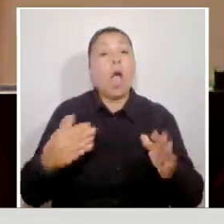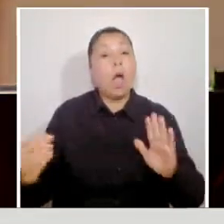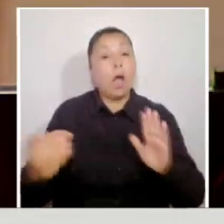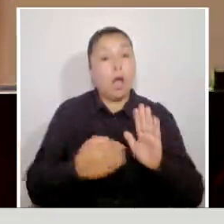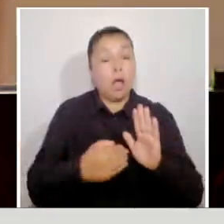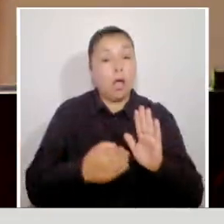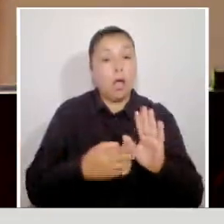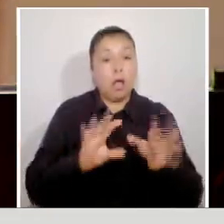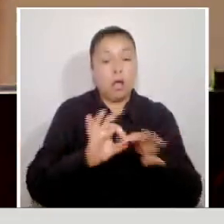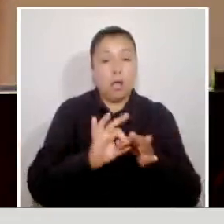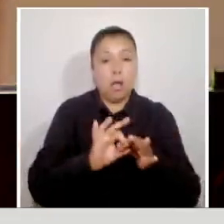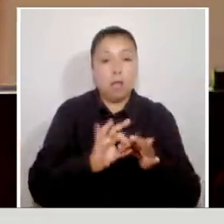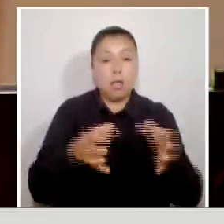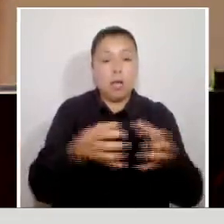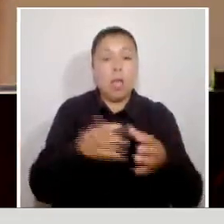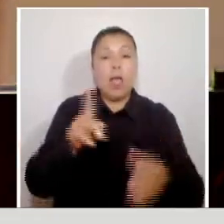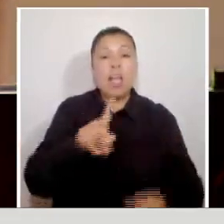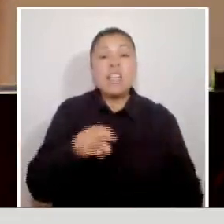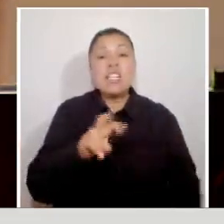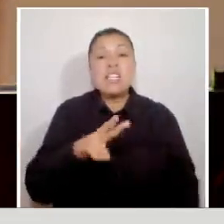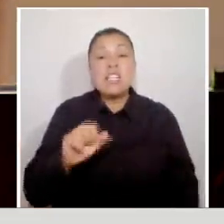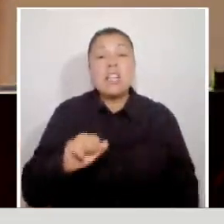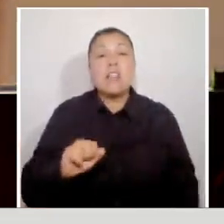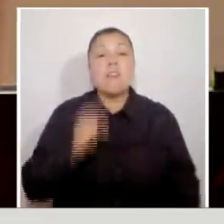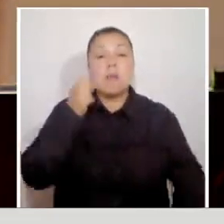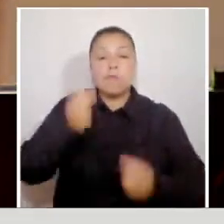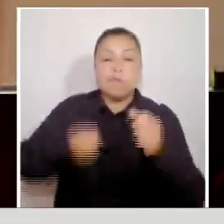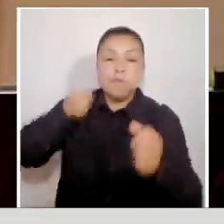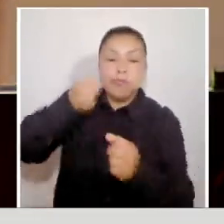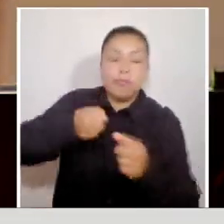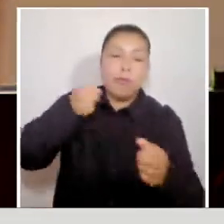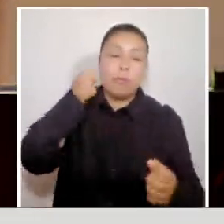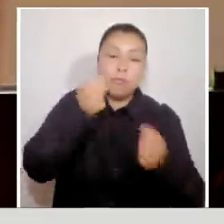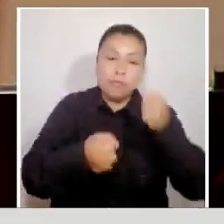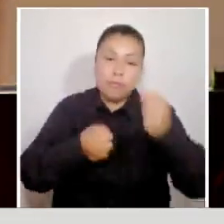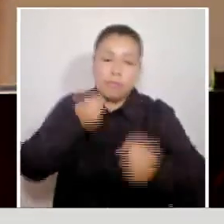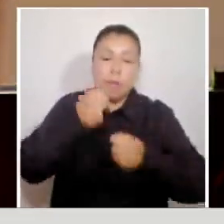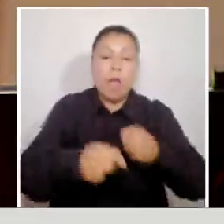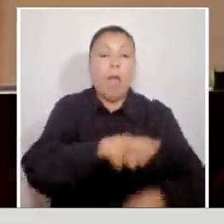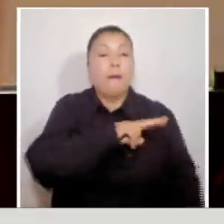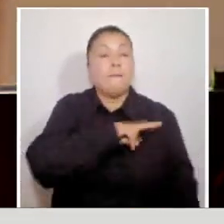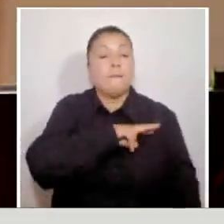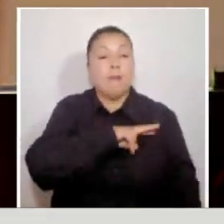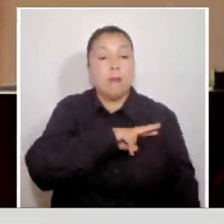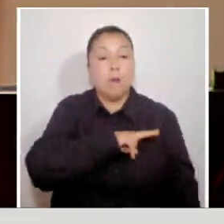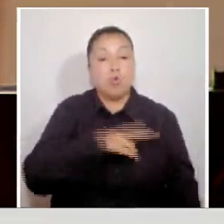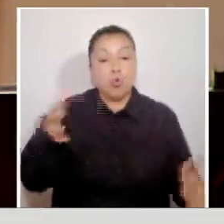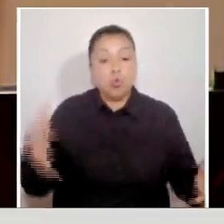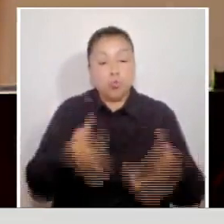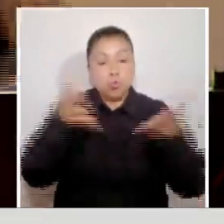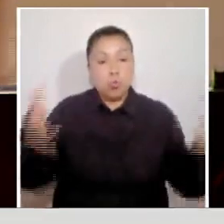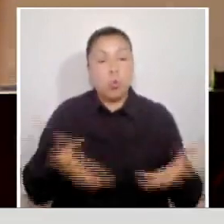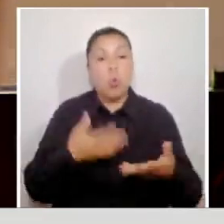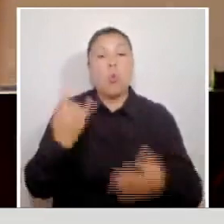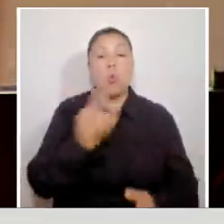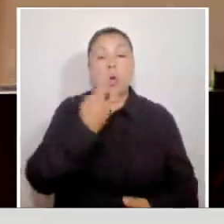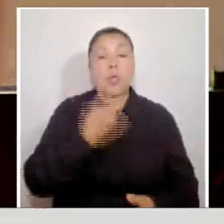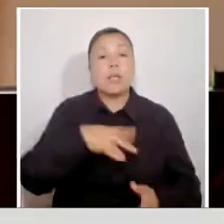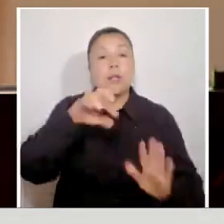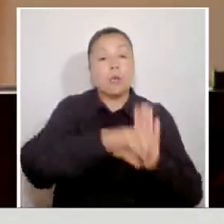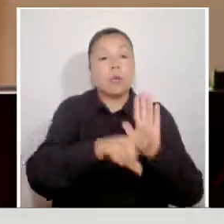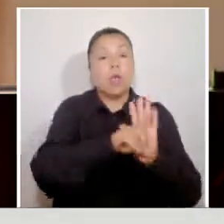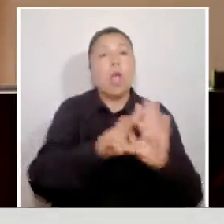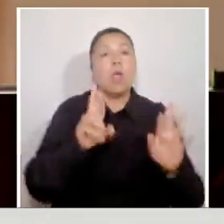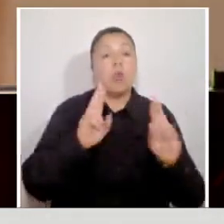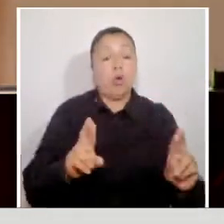al equipo Silva de kickboxing Valparaíso porque ellos nos han motivado en la urgencia de este proyecto de ley que esperemos que se